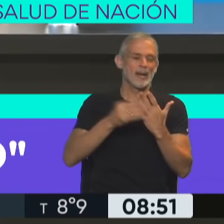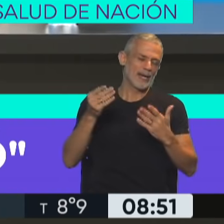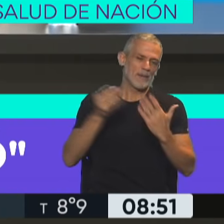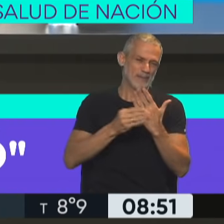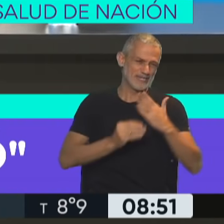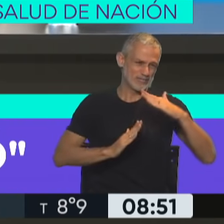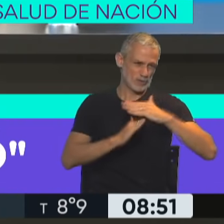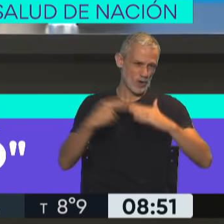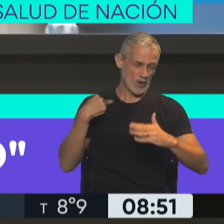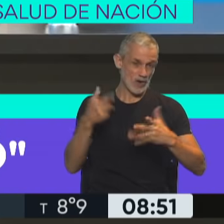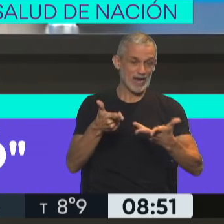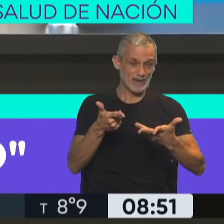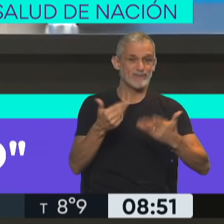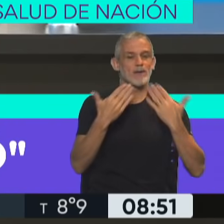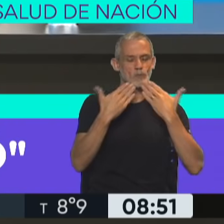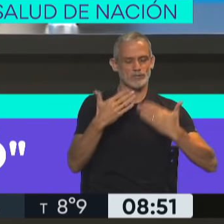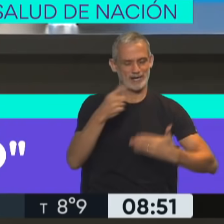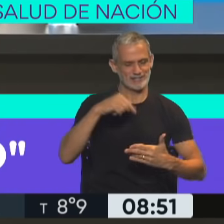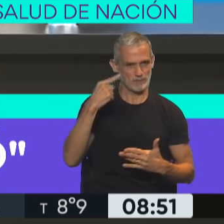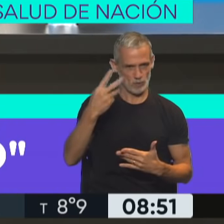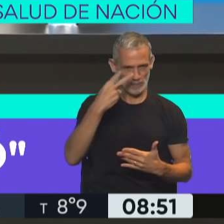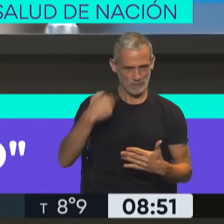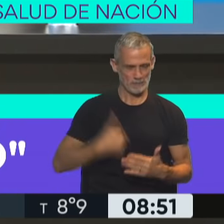de gabinete y les agradezco mucho la atención.